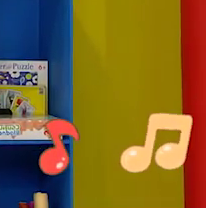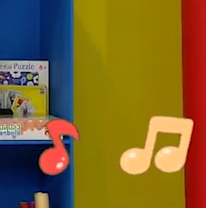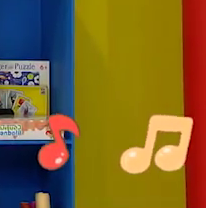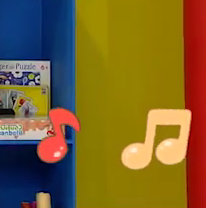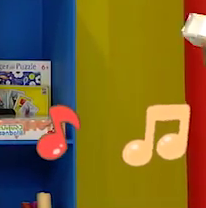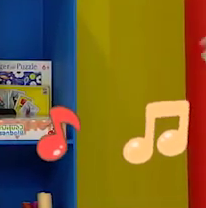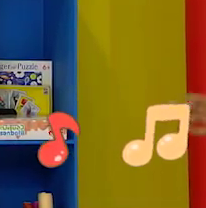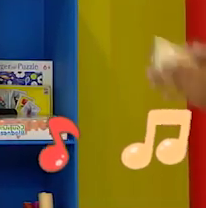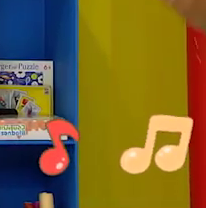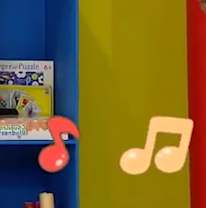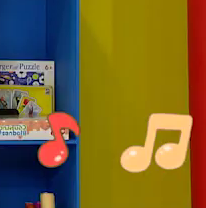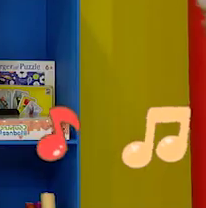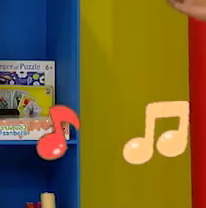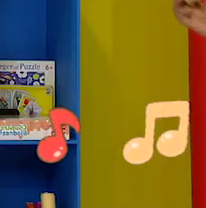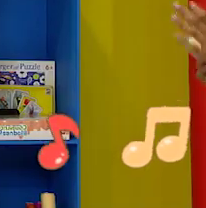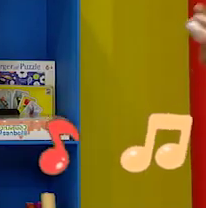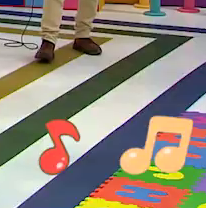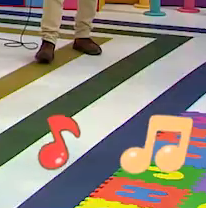la la